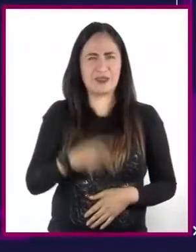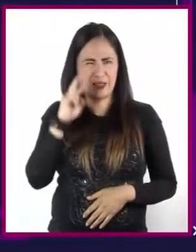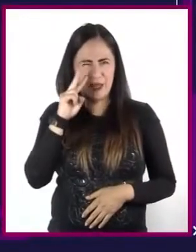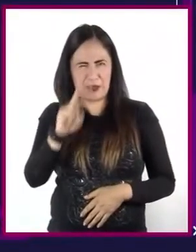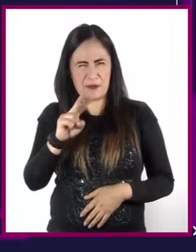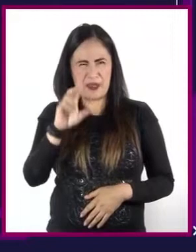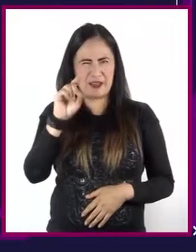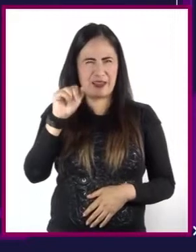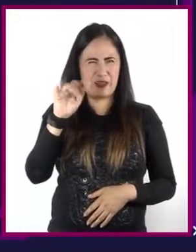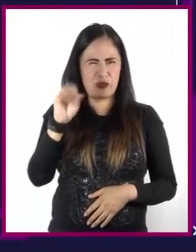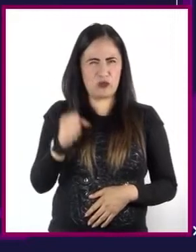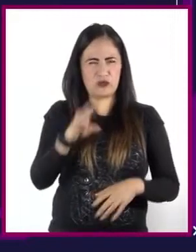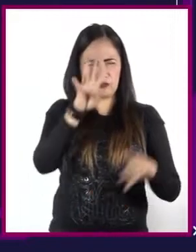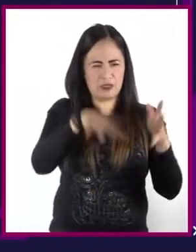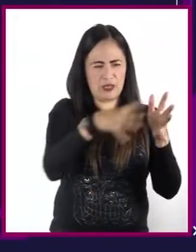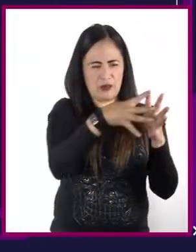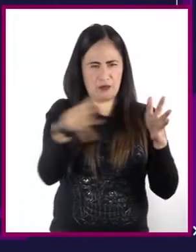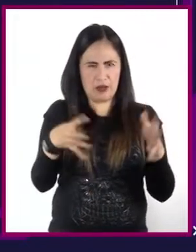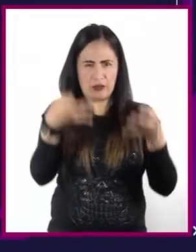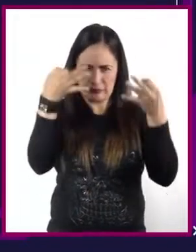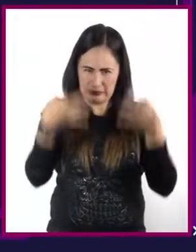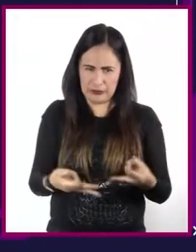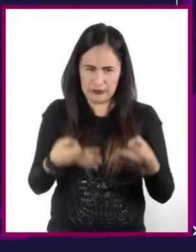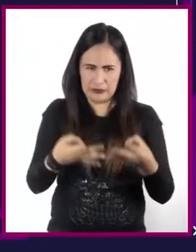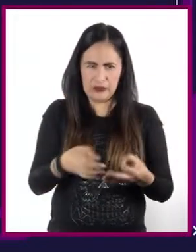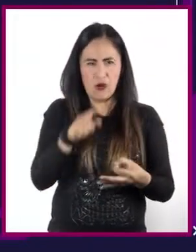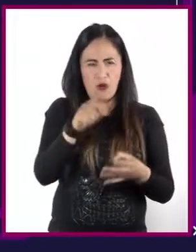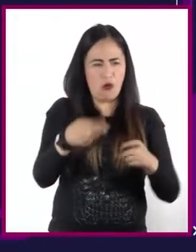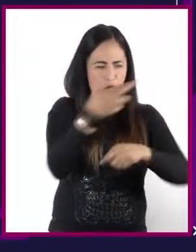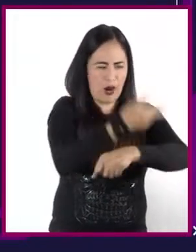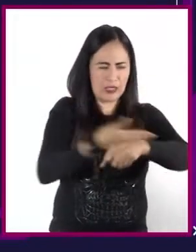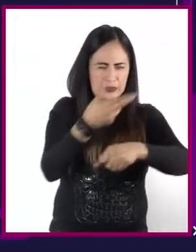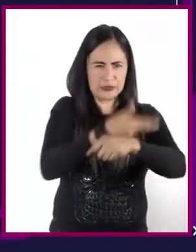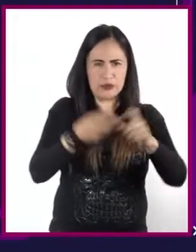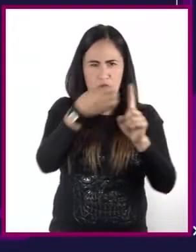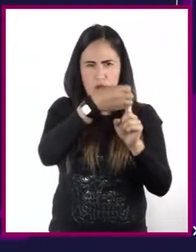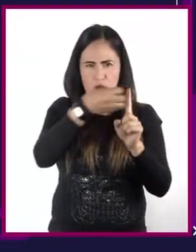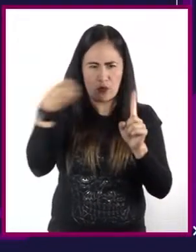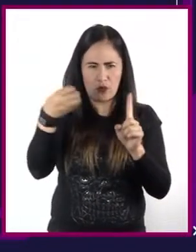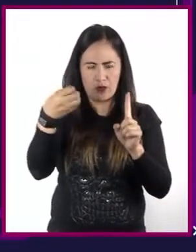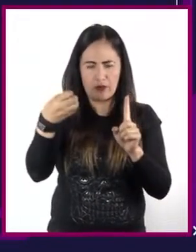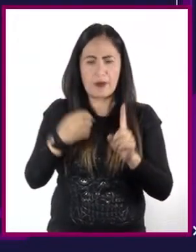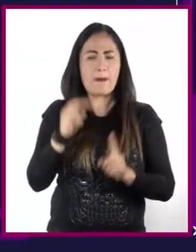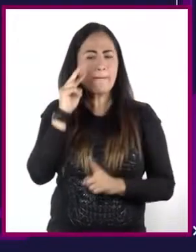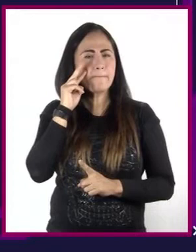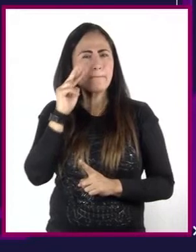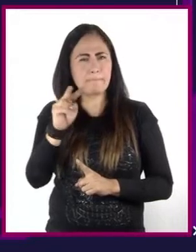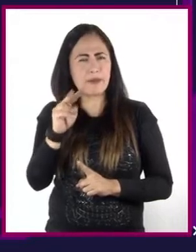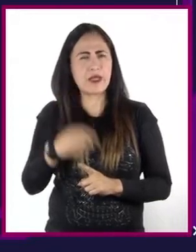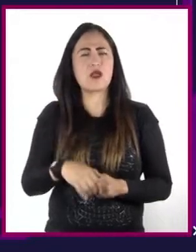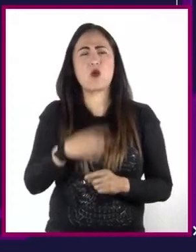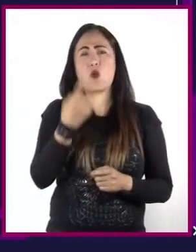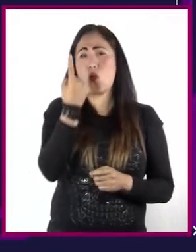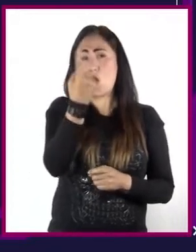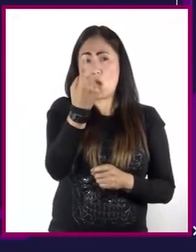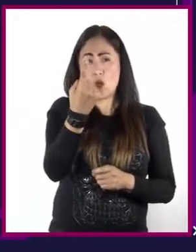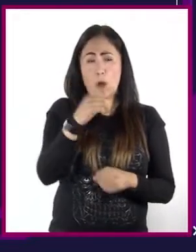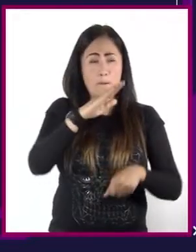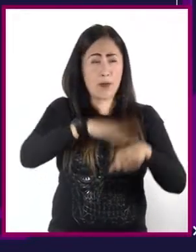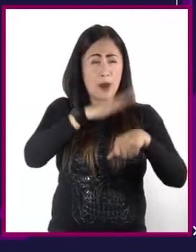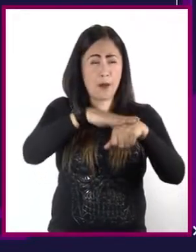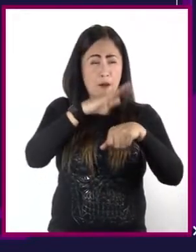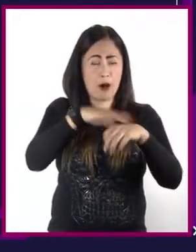datos en la tabla original o en la tabla de datos ordenados, podemos verificar que hay más de un dato que se